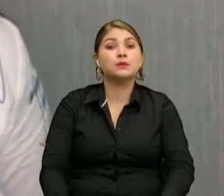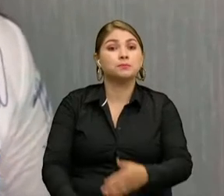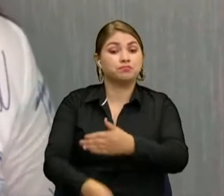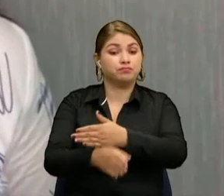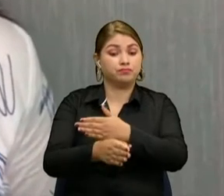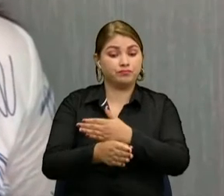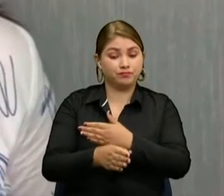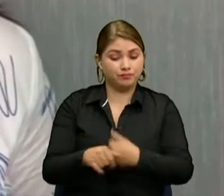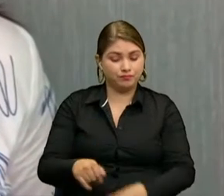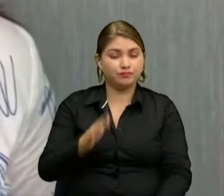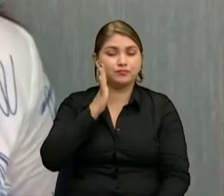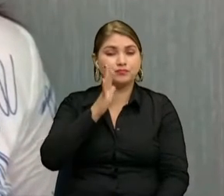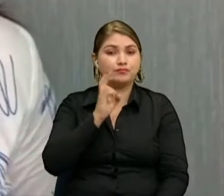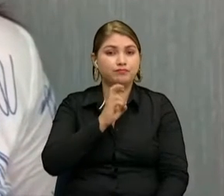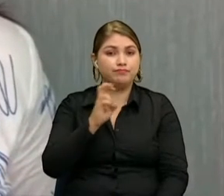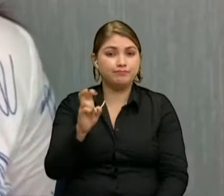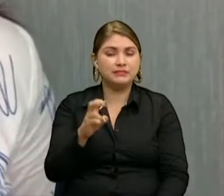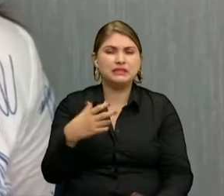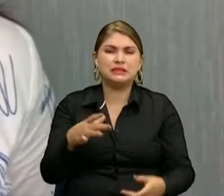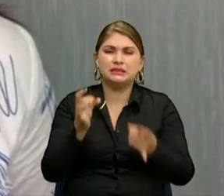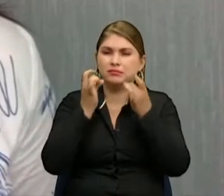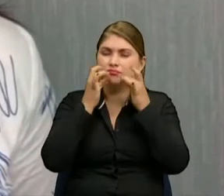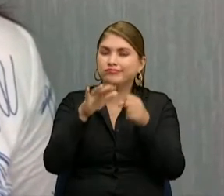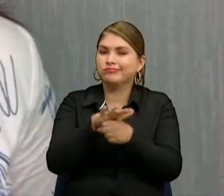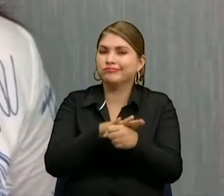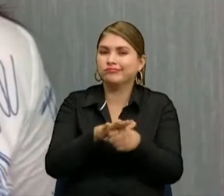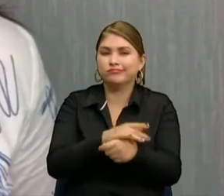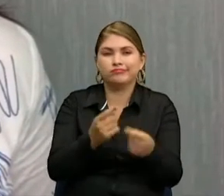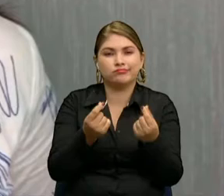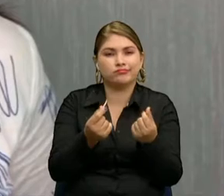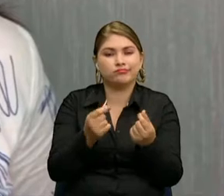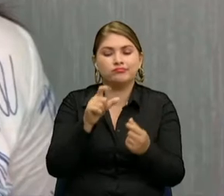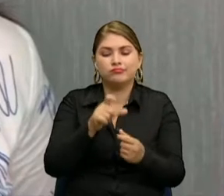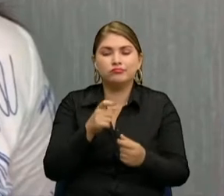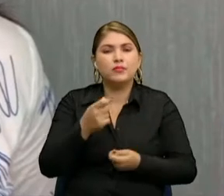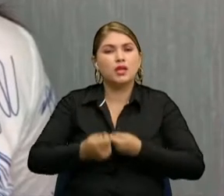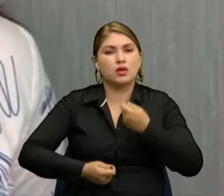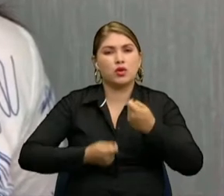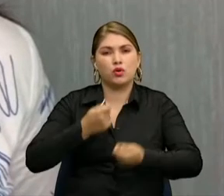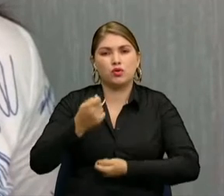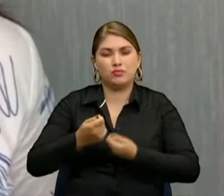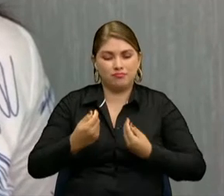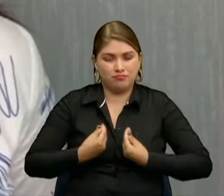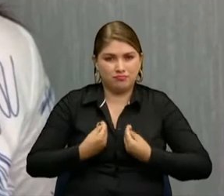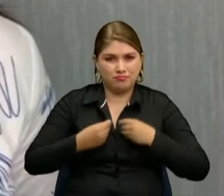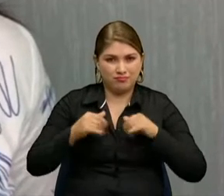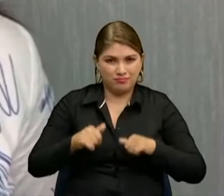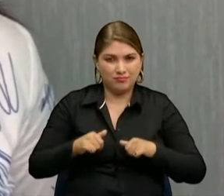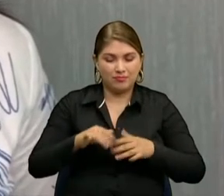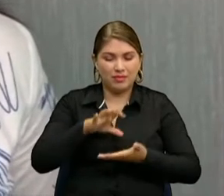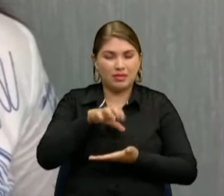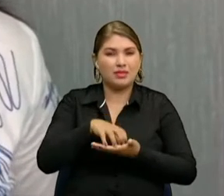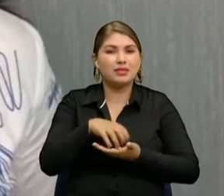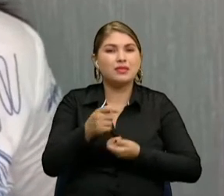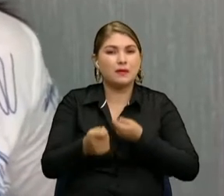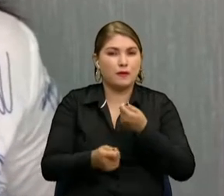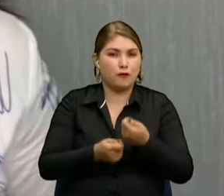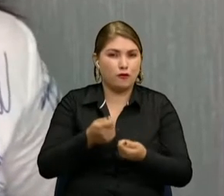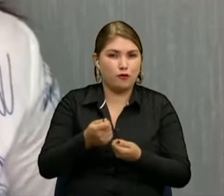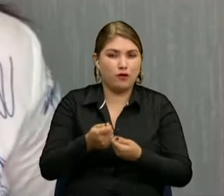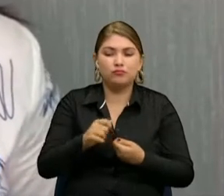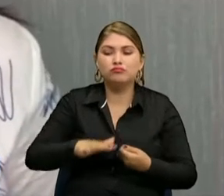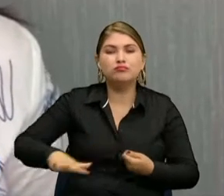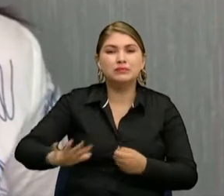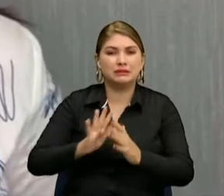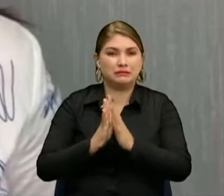Seguimos en Norte de Santander. Es crítica a la situación económica de los comerciantes que residen y que tienen sus establecimientos en la